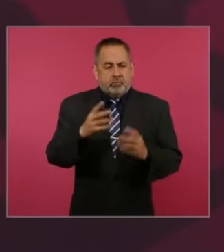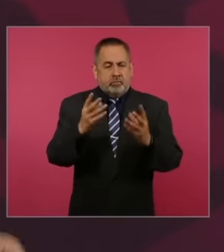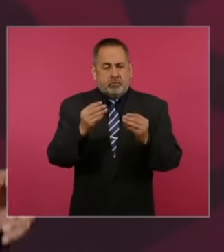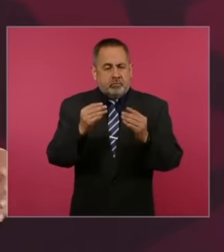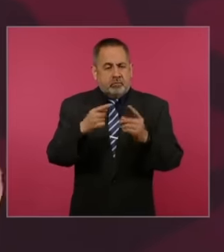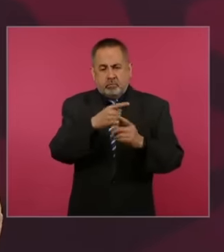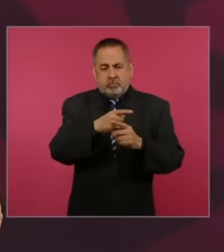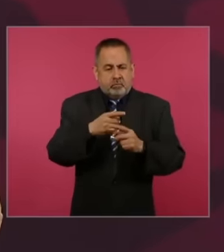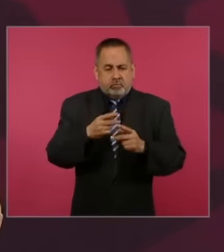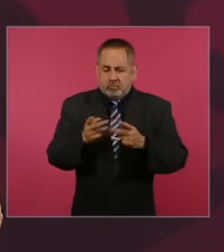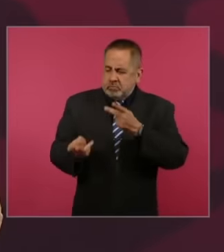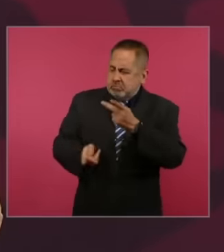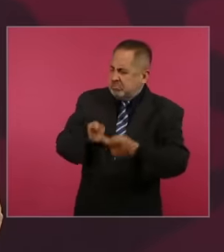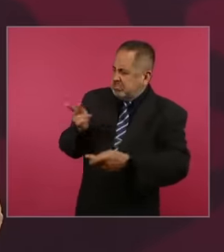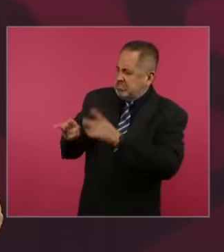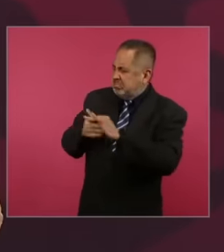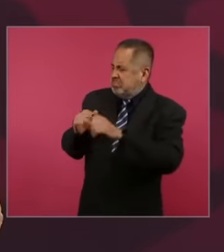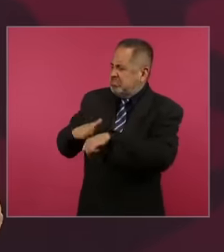cuestionamientos.